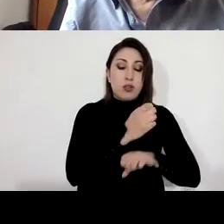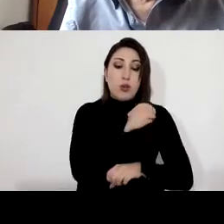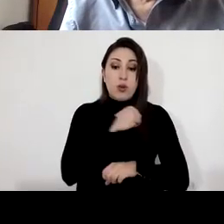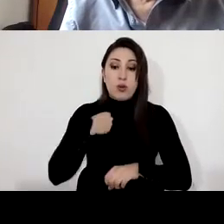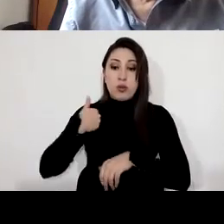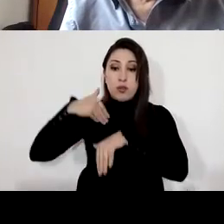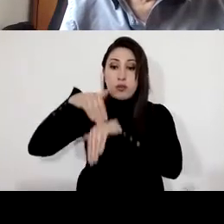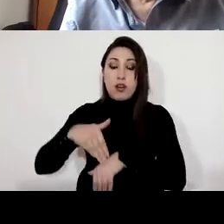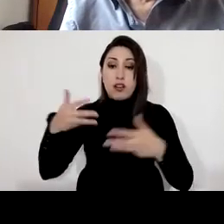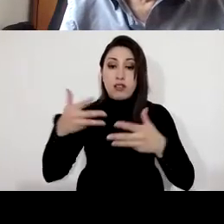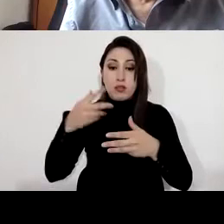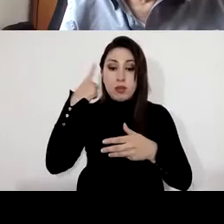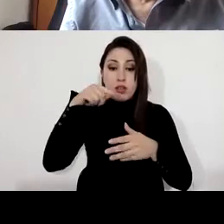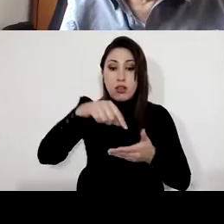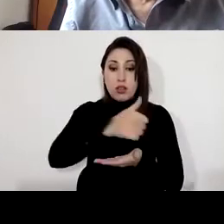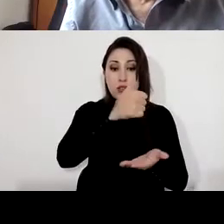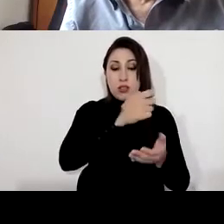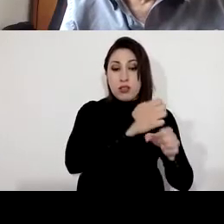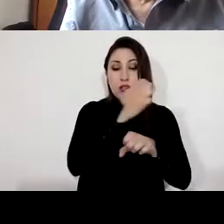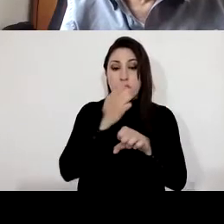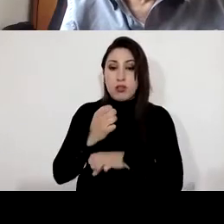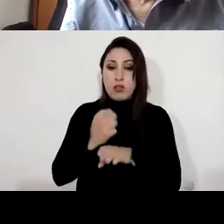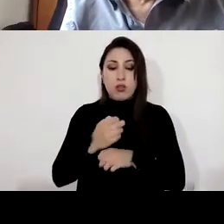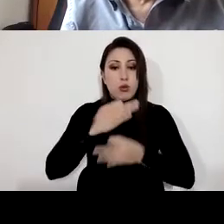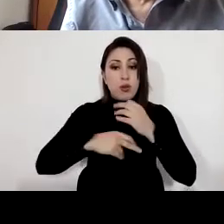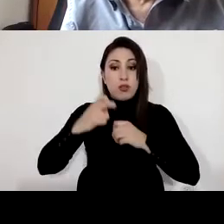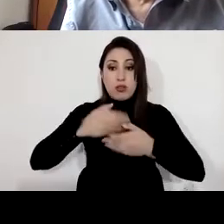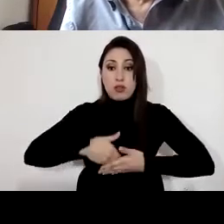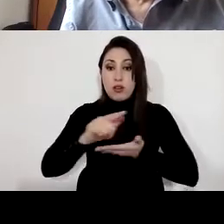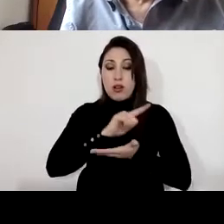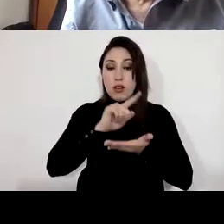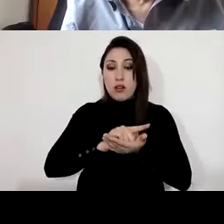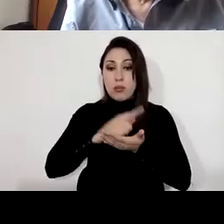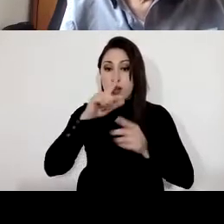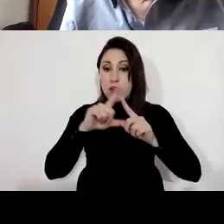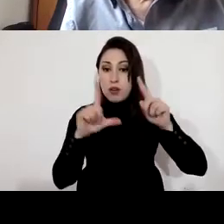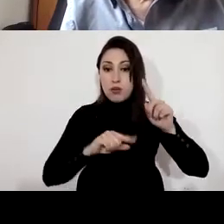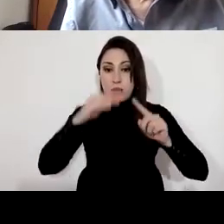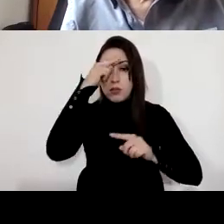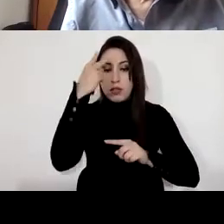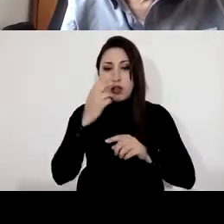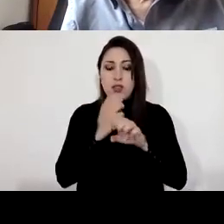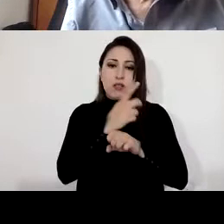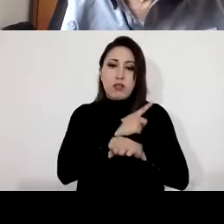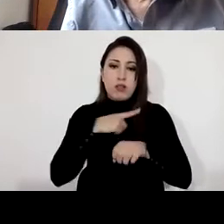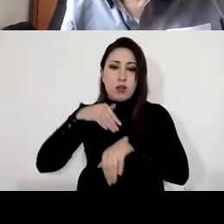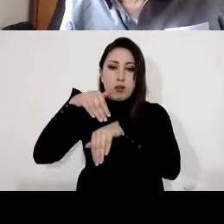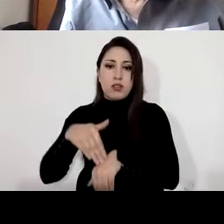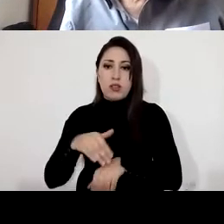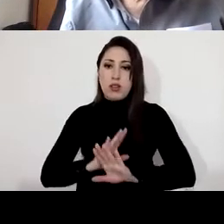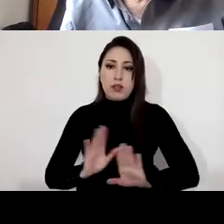ordenamiento local, son nacionales, se tienen que acatar, al igual que otros ordenamientos, pero es en este